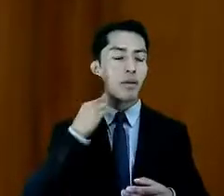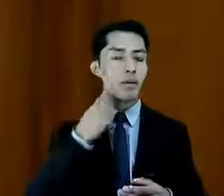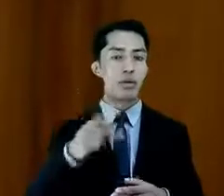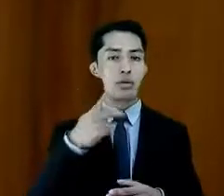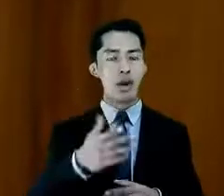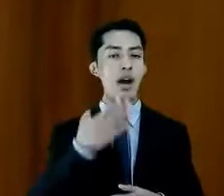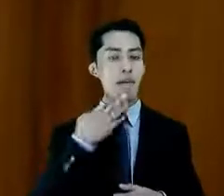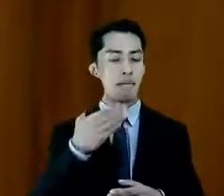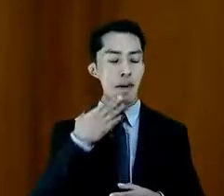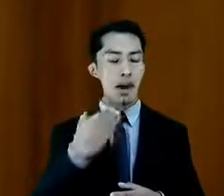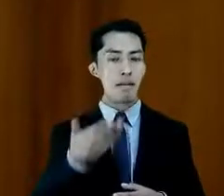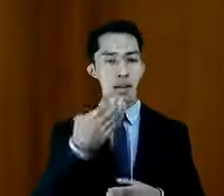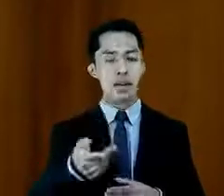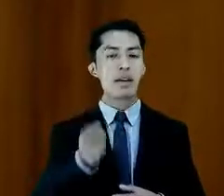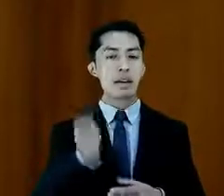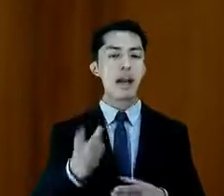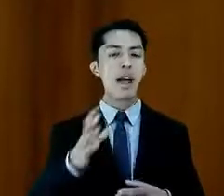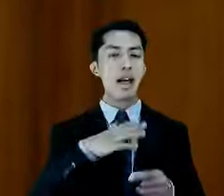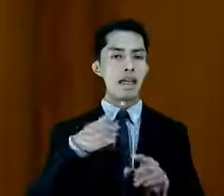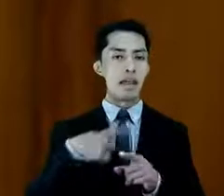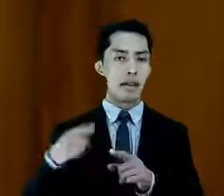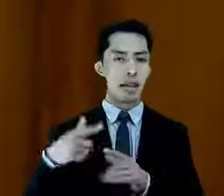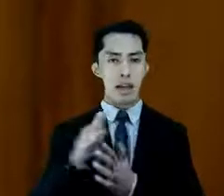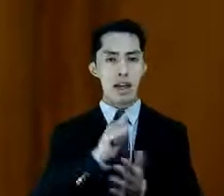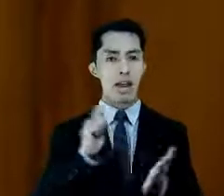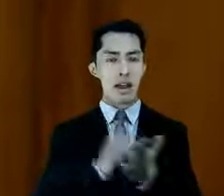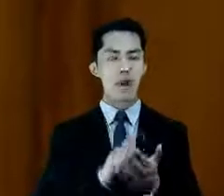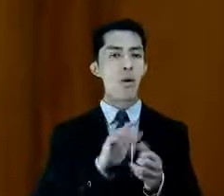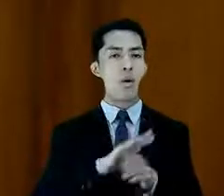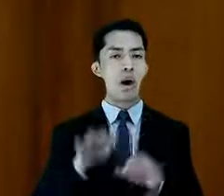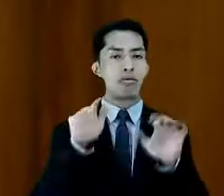amable conducto los instrumentos jurídicos siguientes.